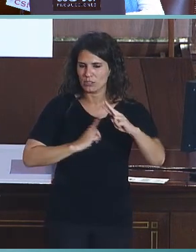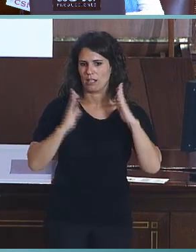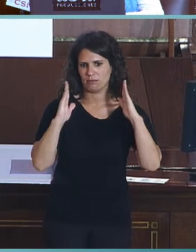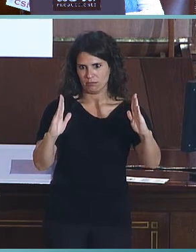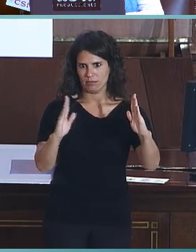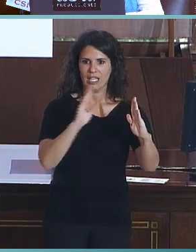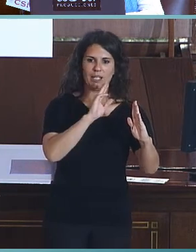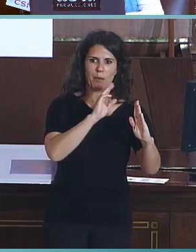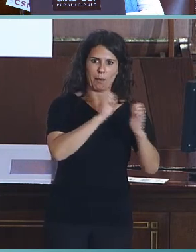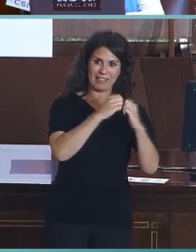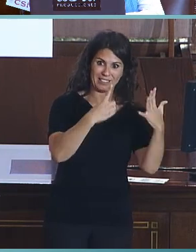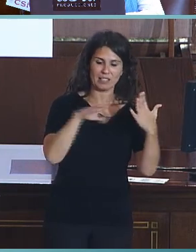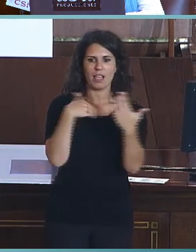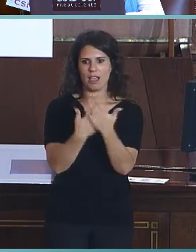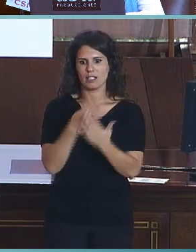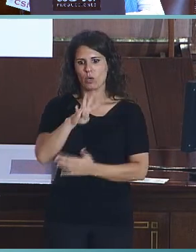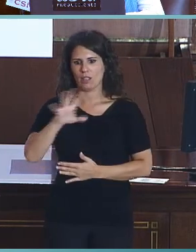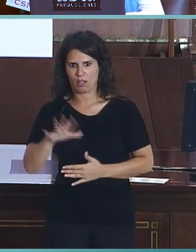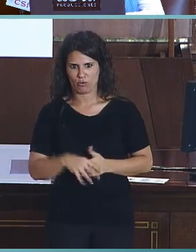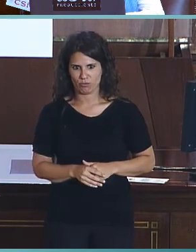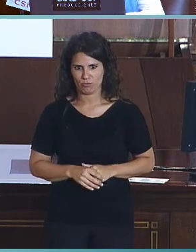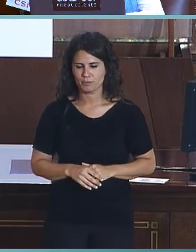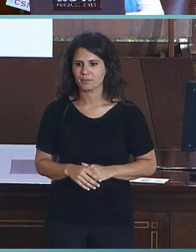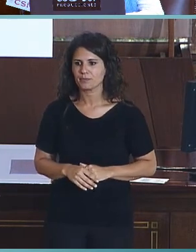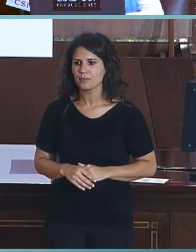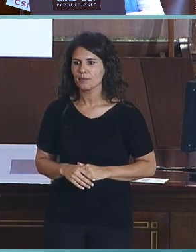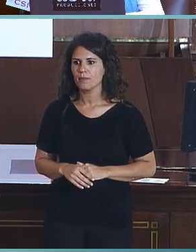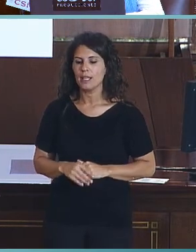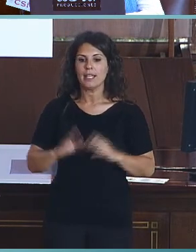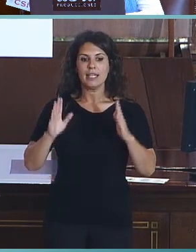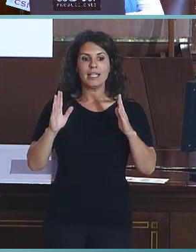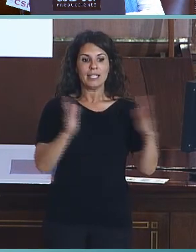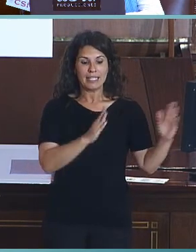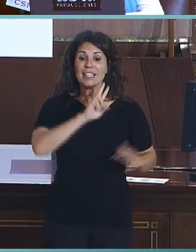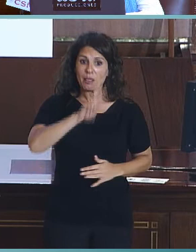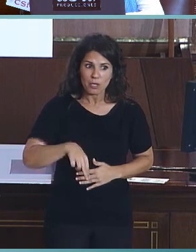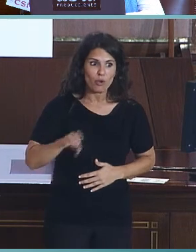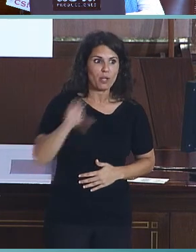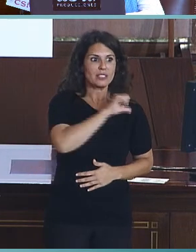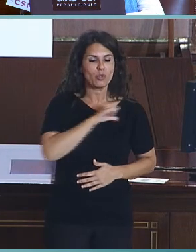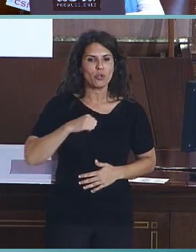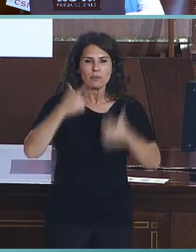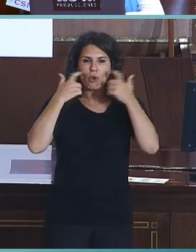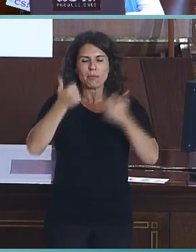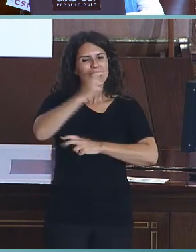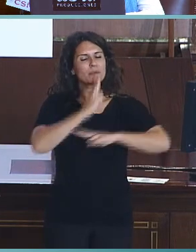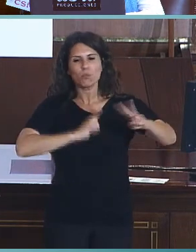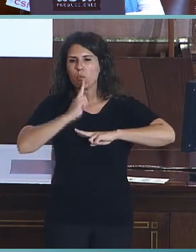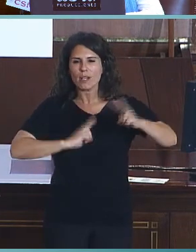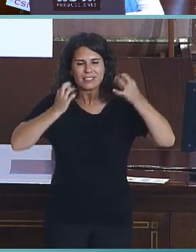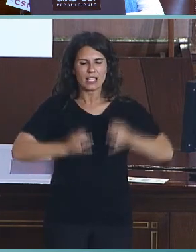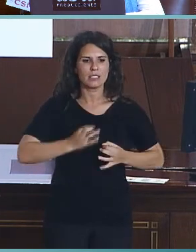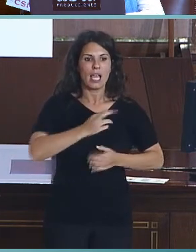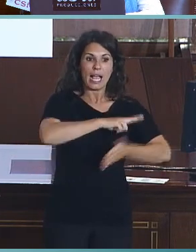este margen de edad. Y por comunidades autónomas tenemos más respuestas de Galicia, Madrid